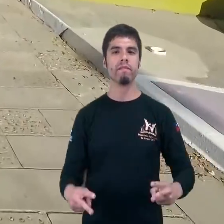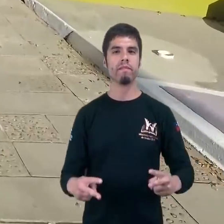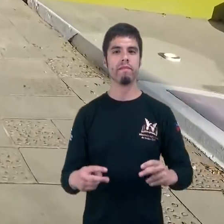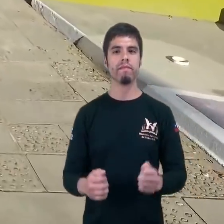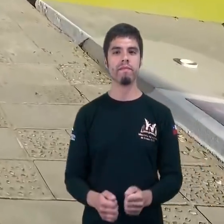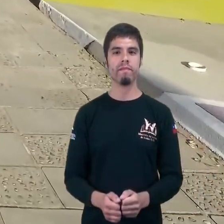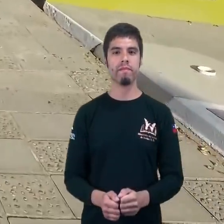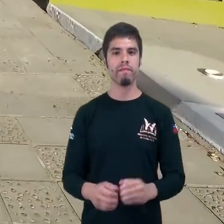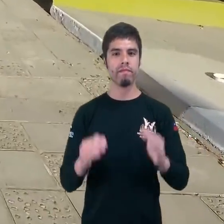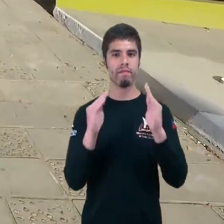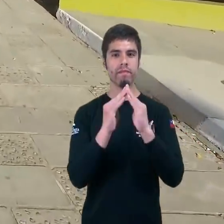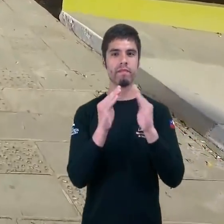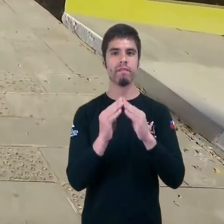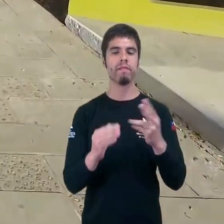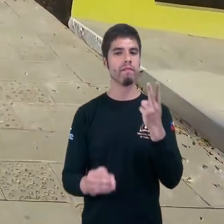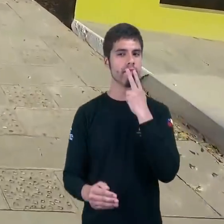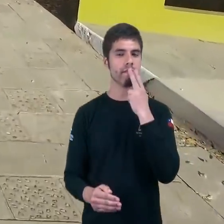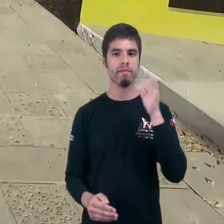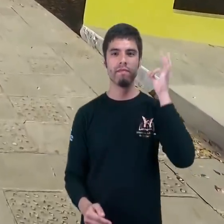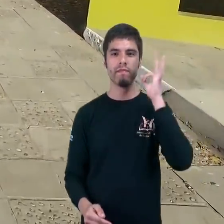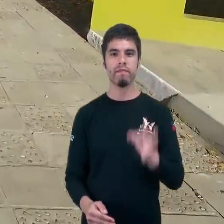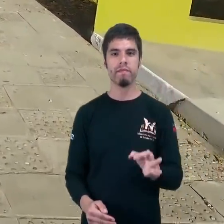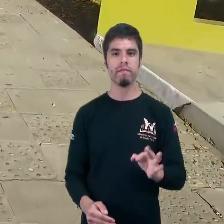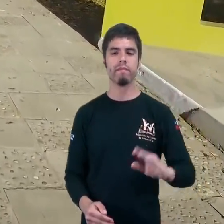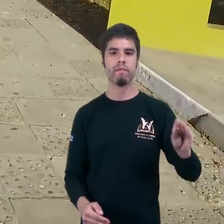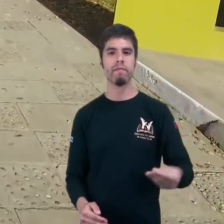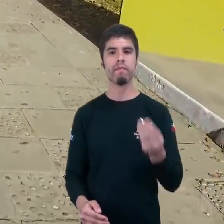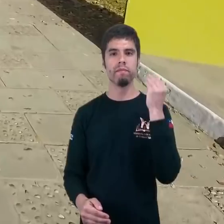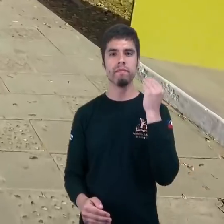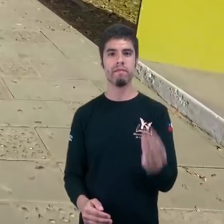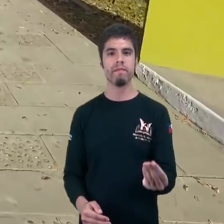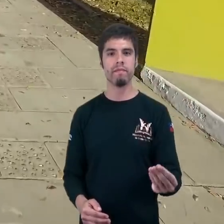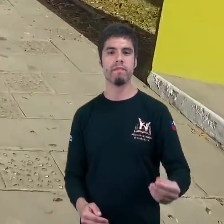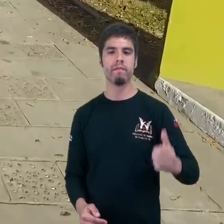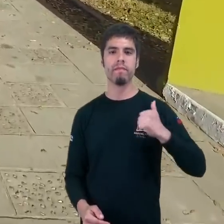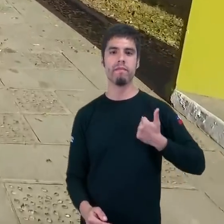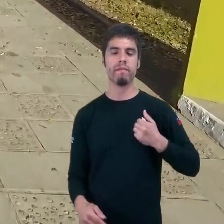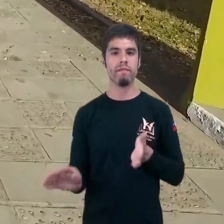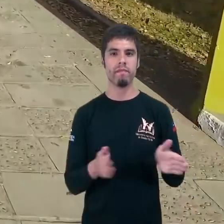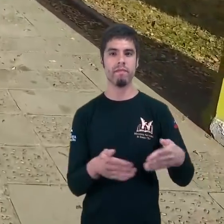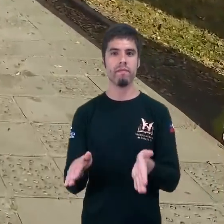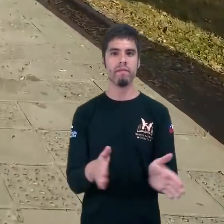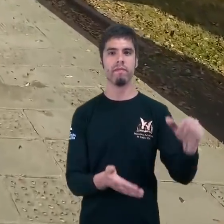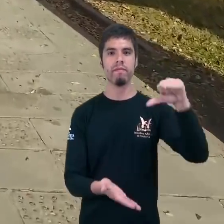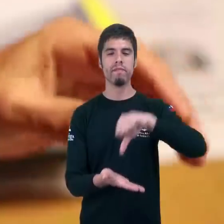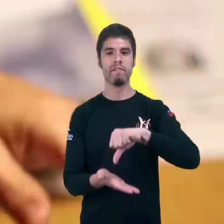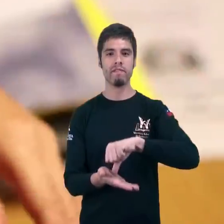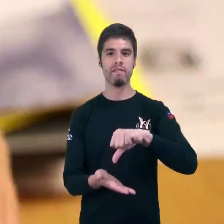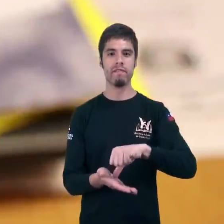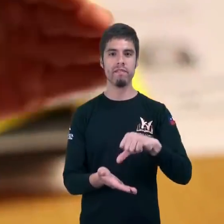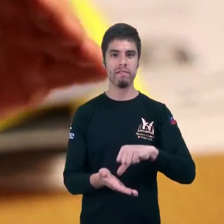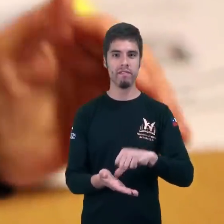tranquila. Los habitantes viven seguros debido a una buena estructura policial en las calles de la ciudad.